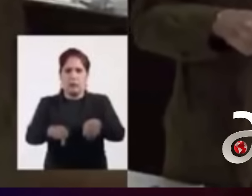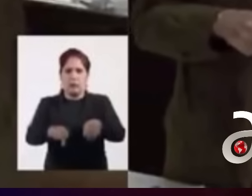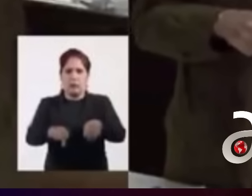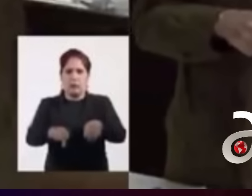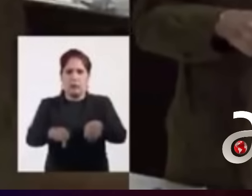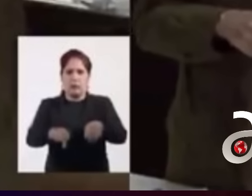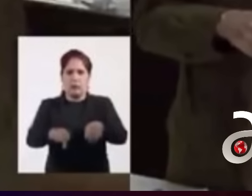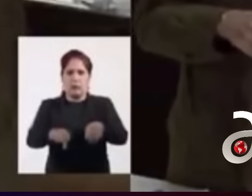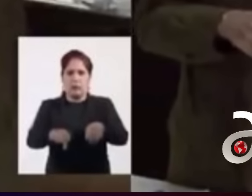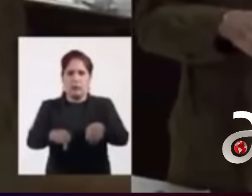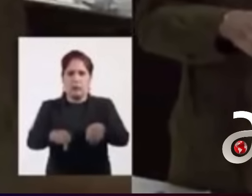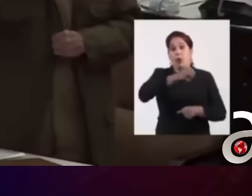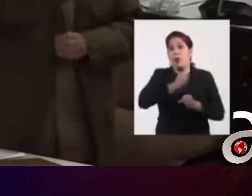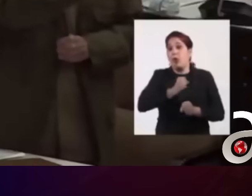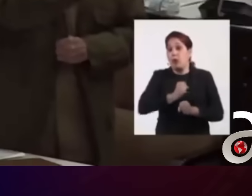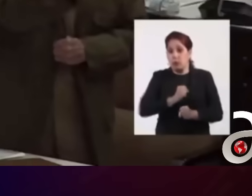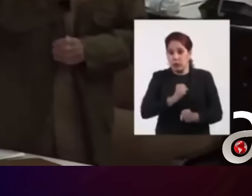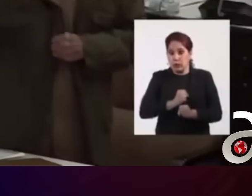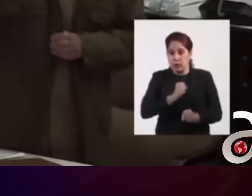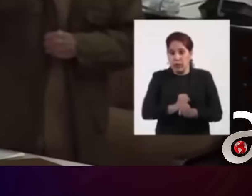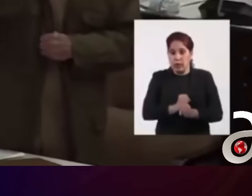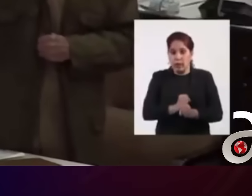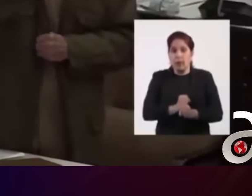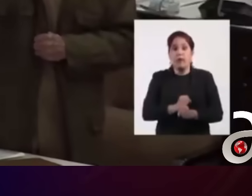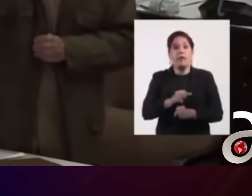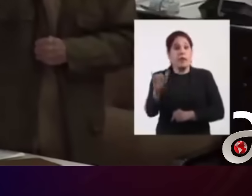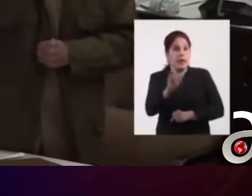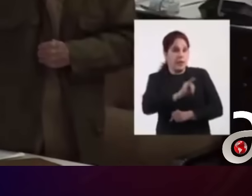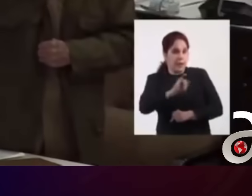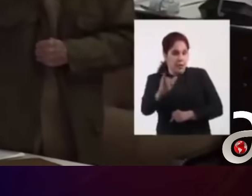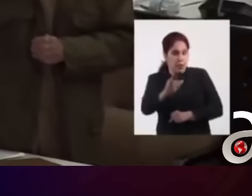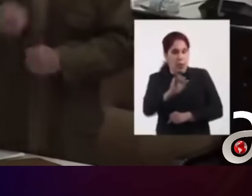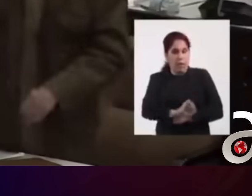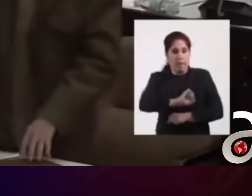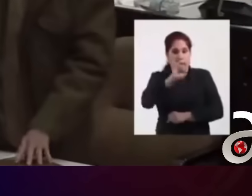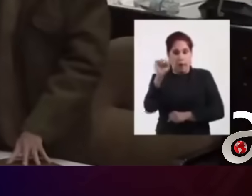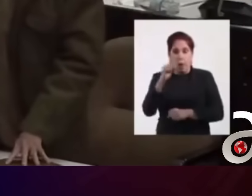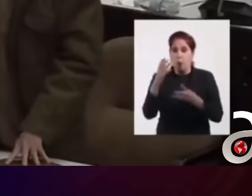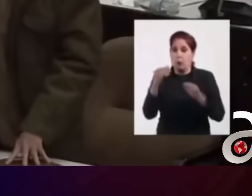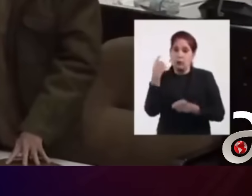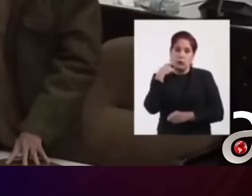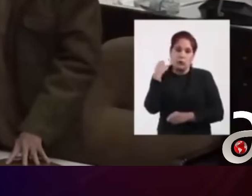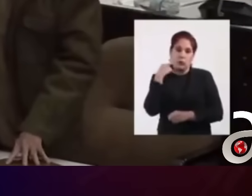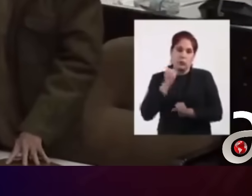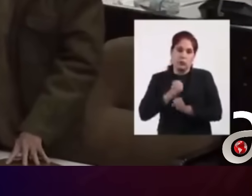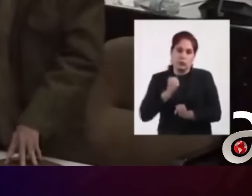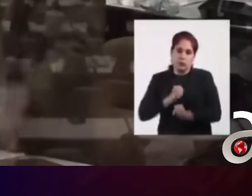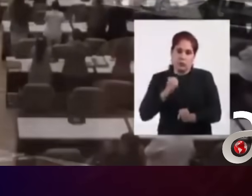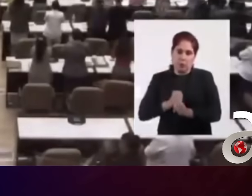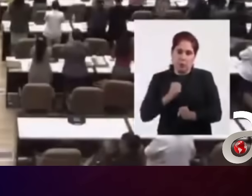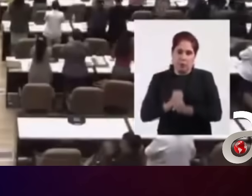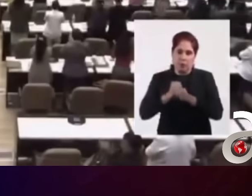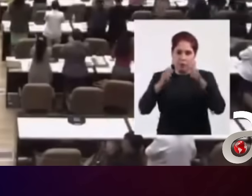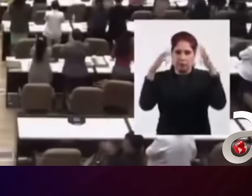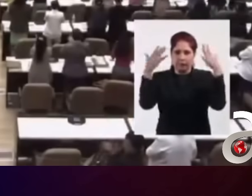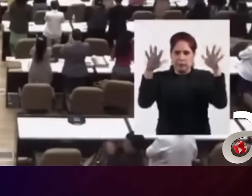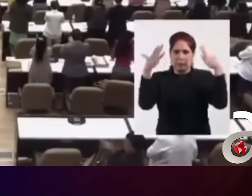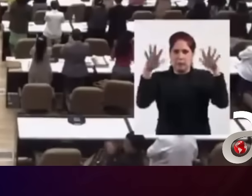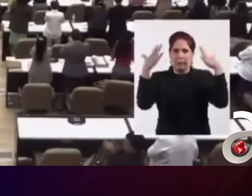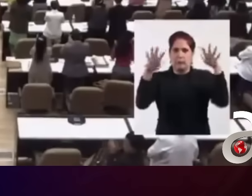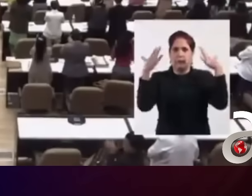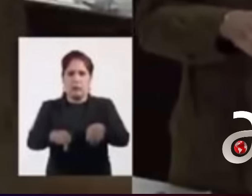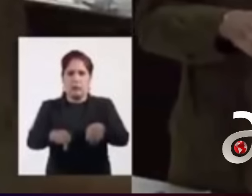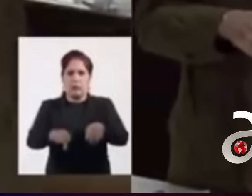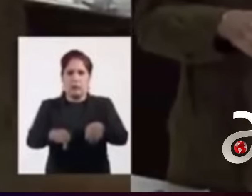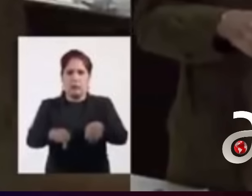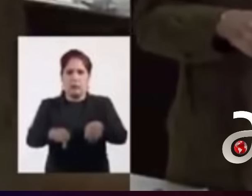han enfrentado dificultades para cumplir con la producción planificada debido a limitaciones financieras, falta de materias primas e insumos, y